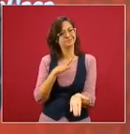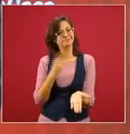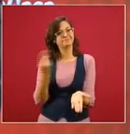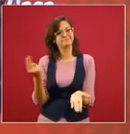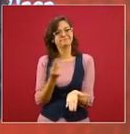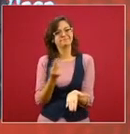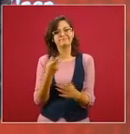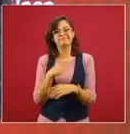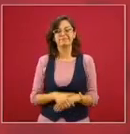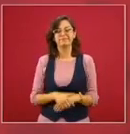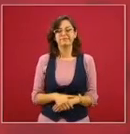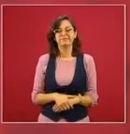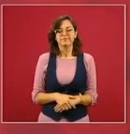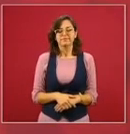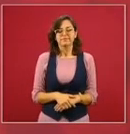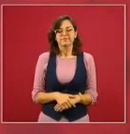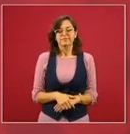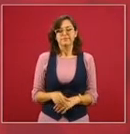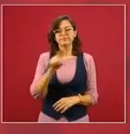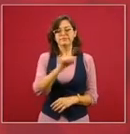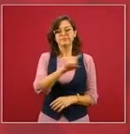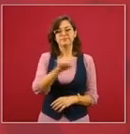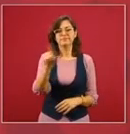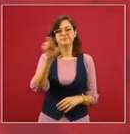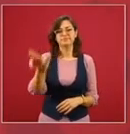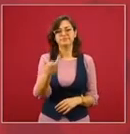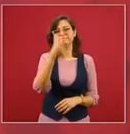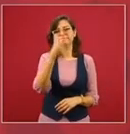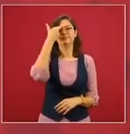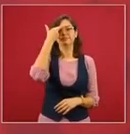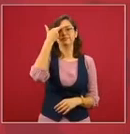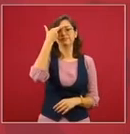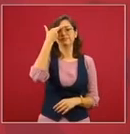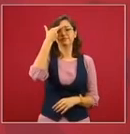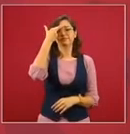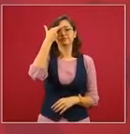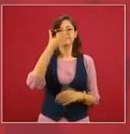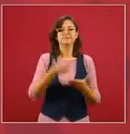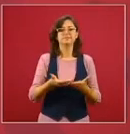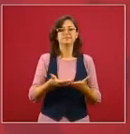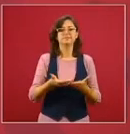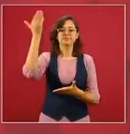¿Se acuerdan cómo se criticaba